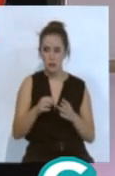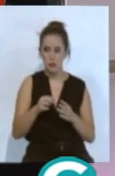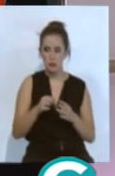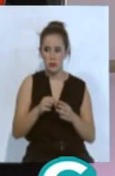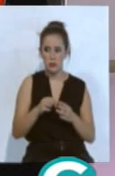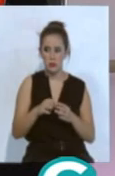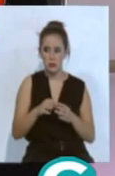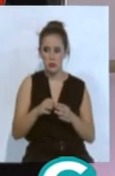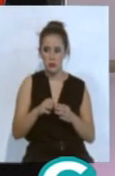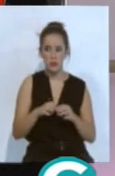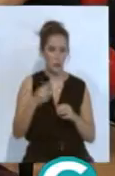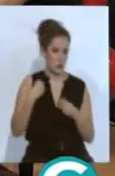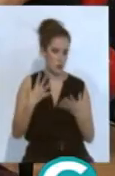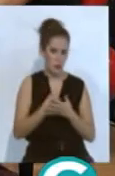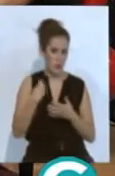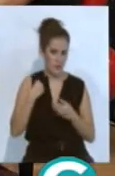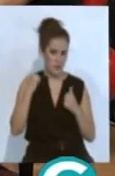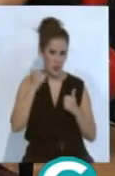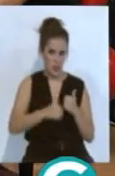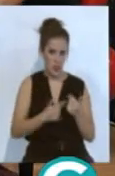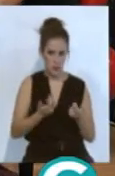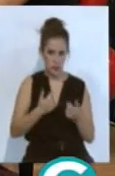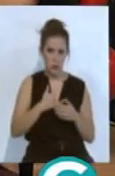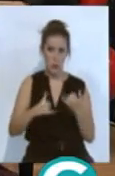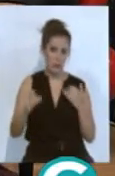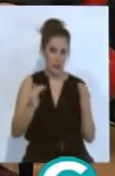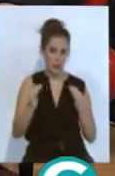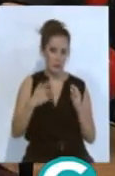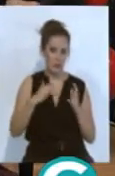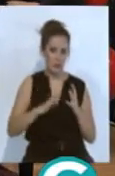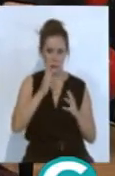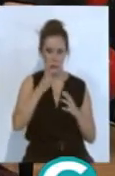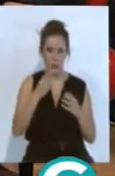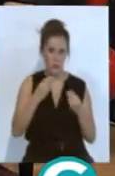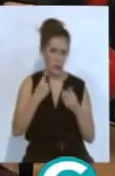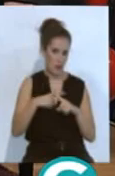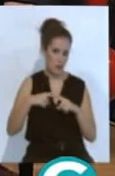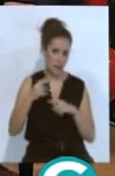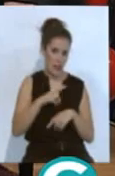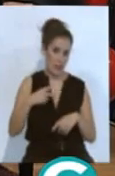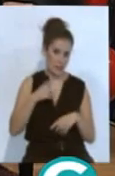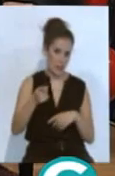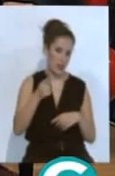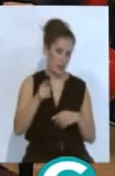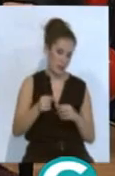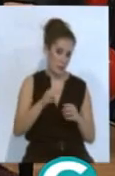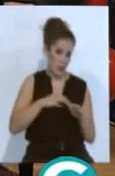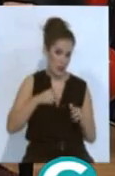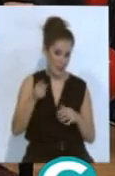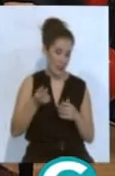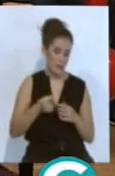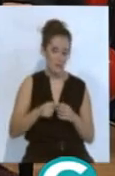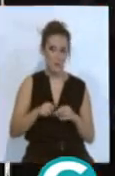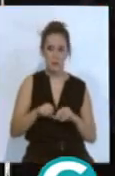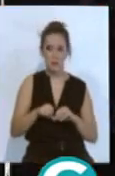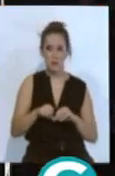tío que ha escrito que ganaba claro, su vida. Porque él ha estado la última etapa, pero muchas de las cosas que vaya a rescatar no son suyas. Claro, la mayoría. Entonces, él